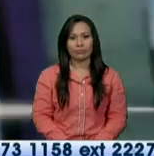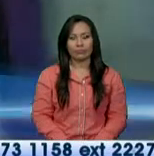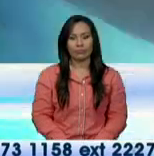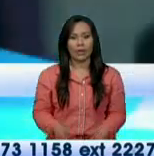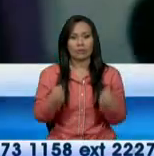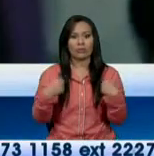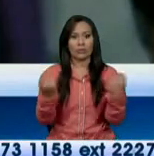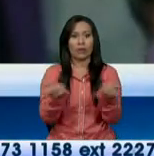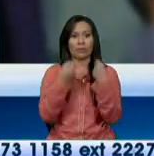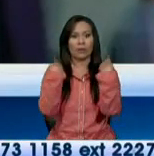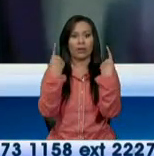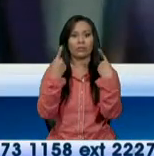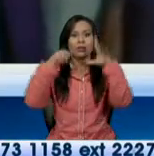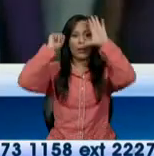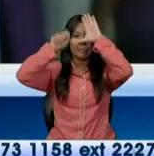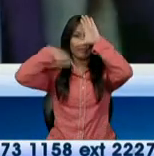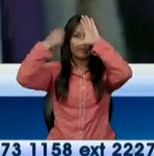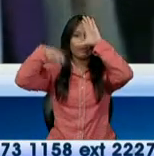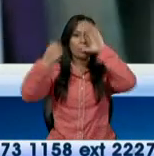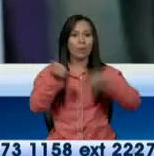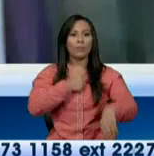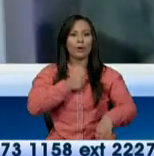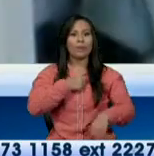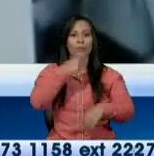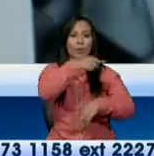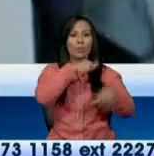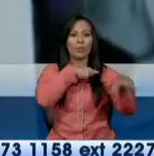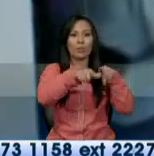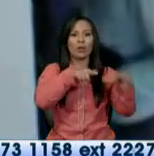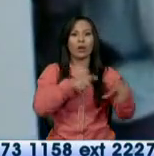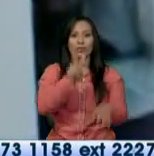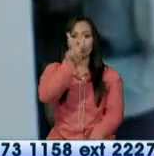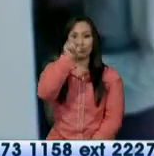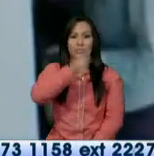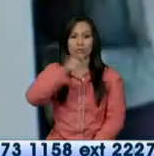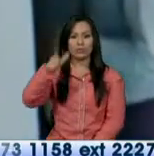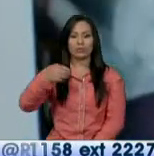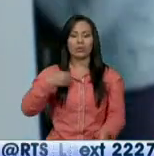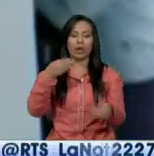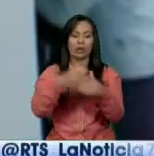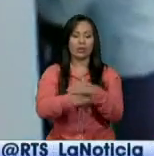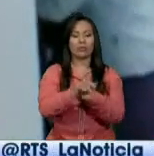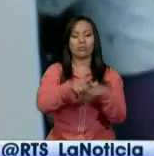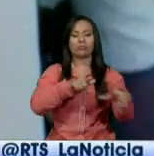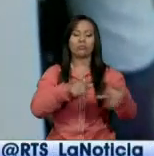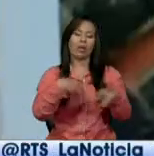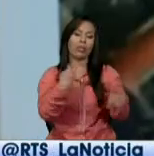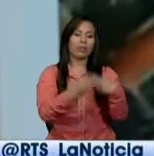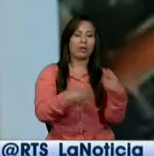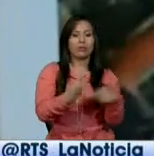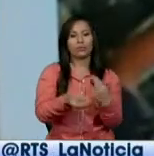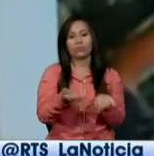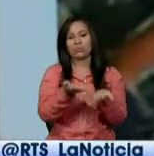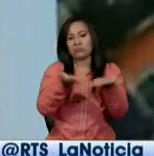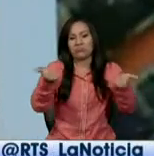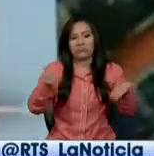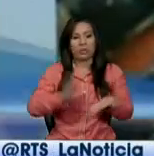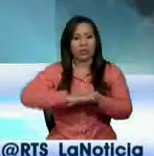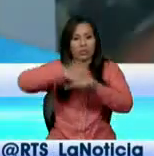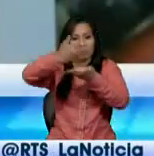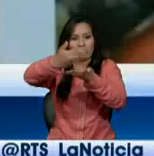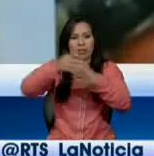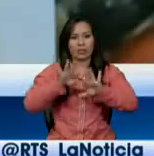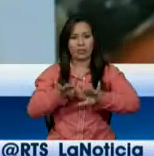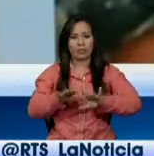El video de seguridad capta todo desde la entrada. Son dos sujetos que llegaron a un negocio de accesorios de computadoras, ubicado en